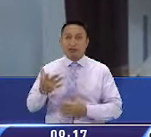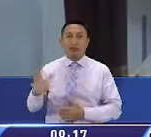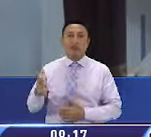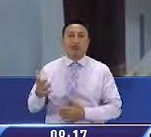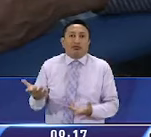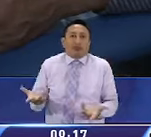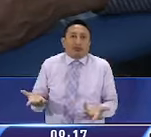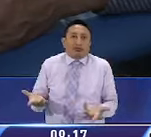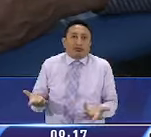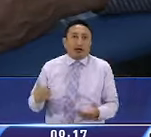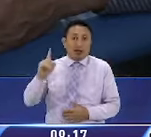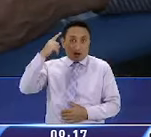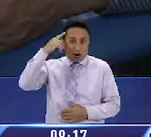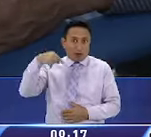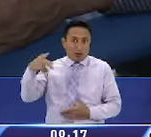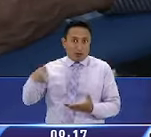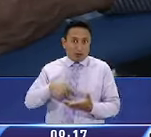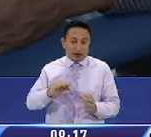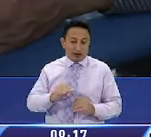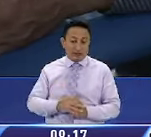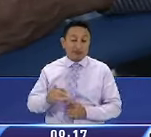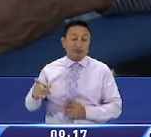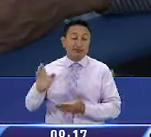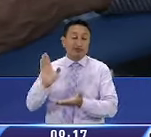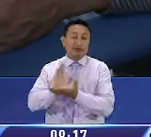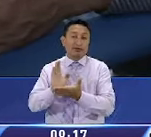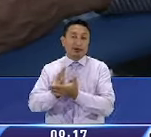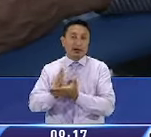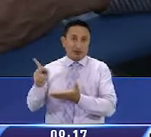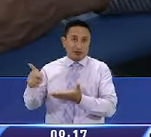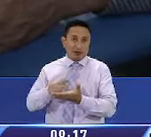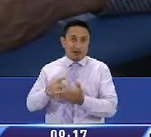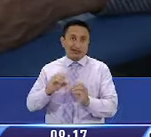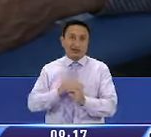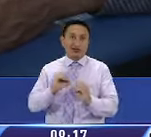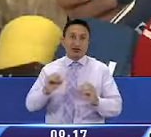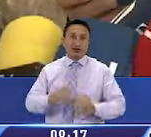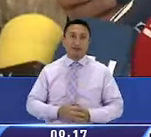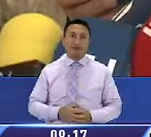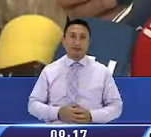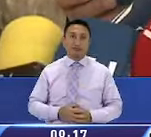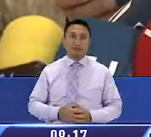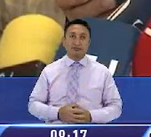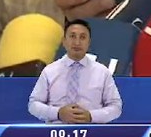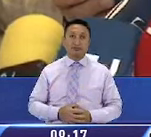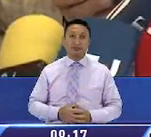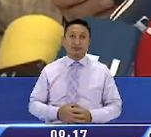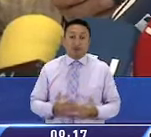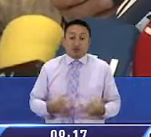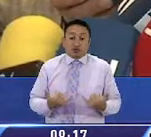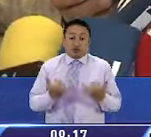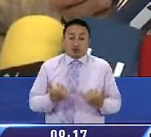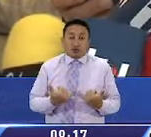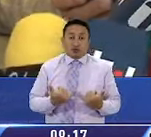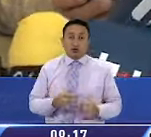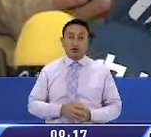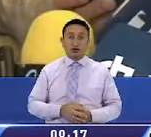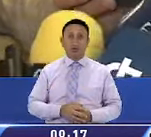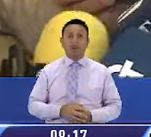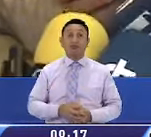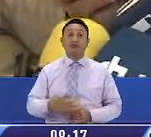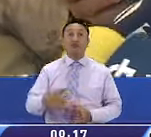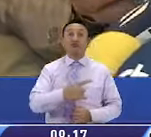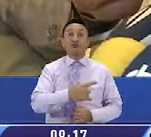del Gobierno Nacional y el Instituto Ecuatoriano de Seguridad Social. Al día de hoy, con nuestras unidades de hemodiálisis